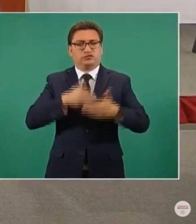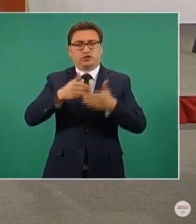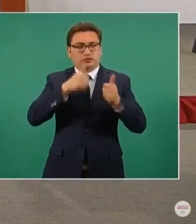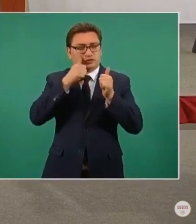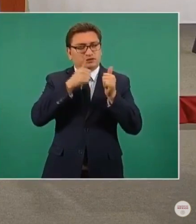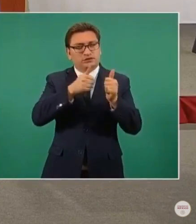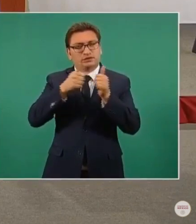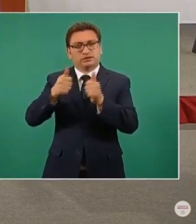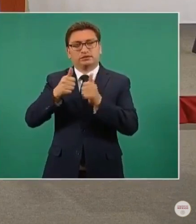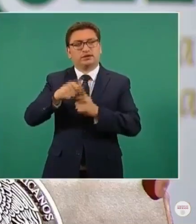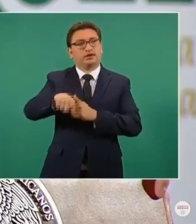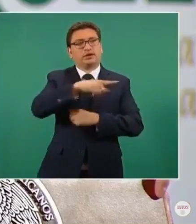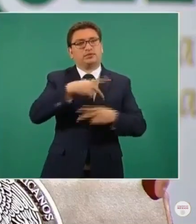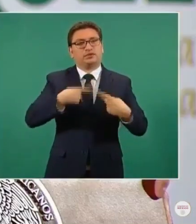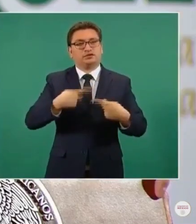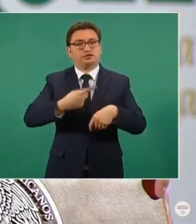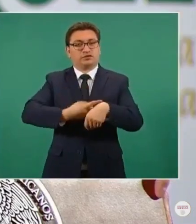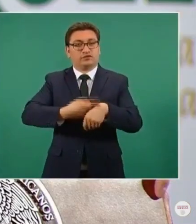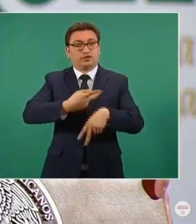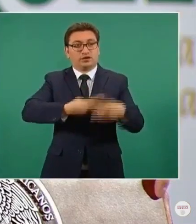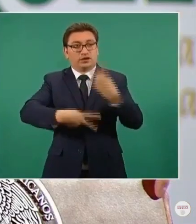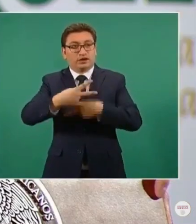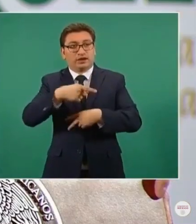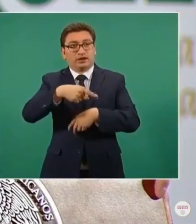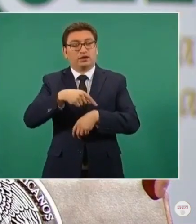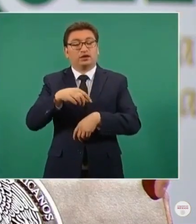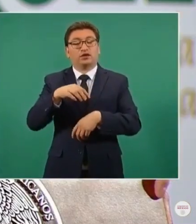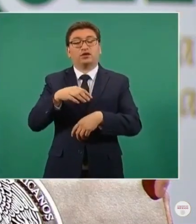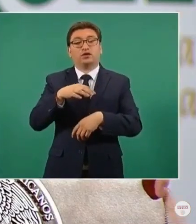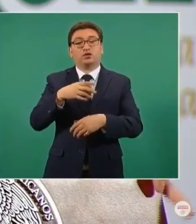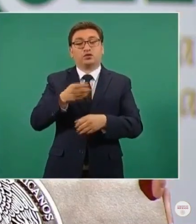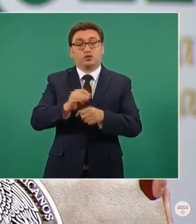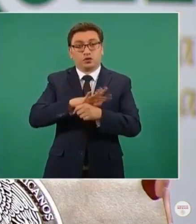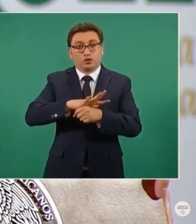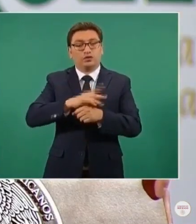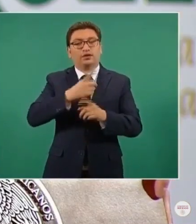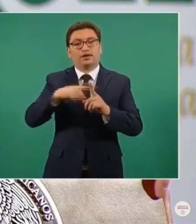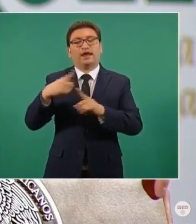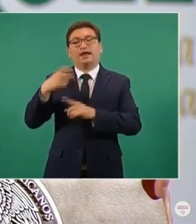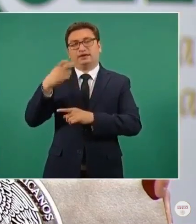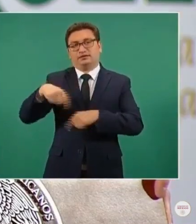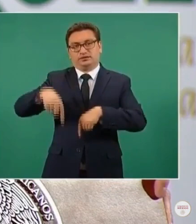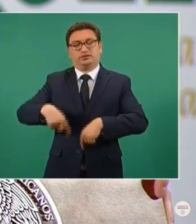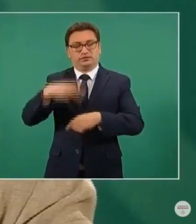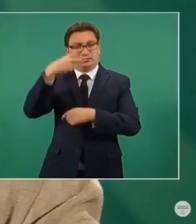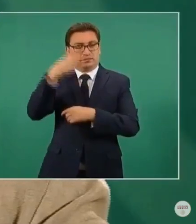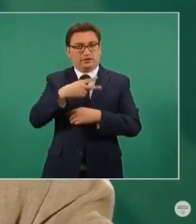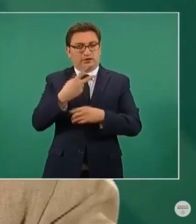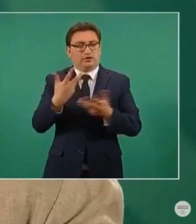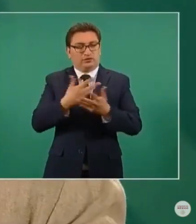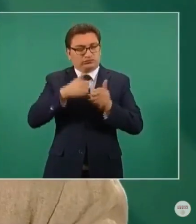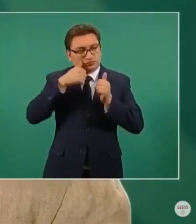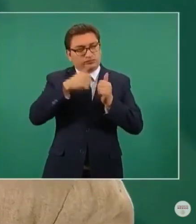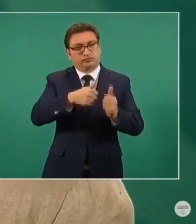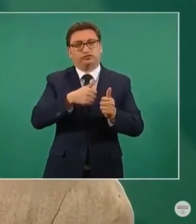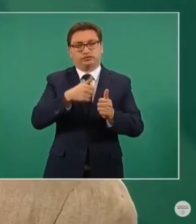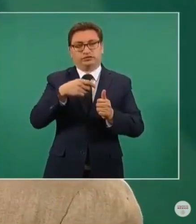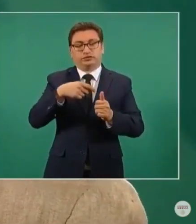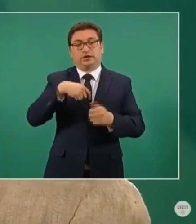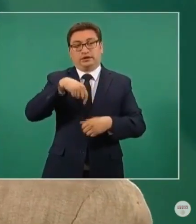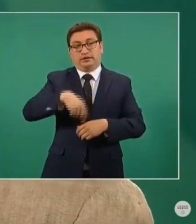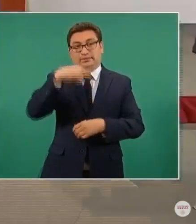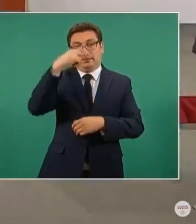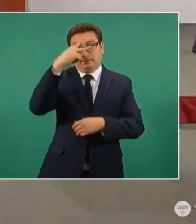a las personas con COVID. Ese es el propósito técnico definido en México y en muchos países que